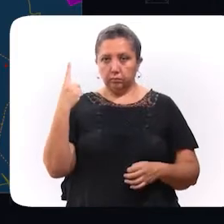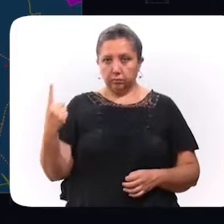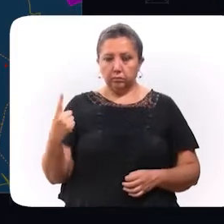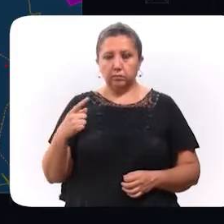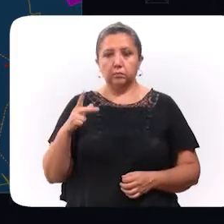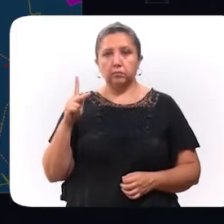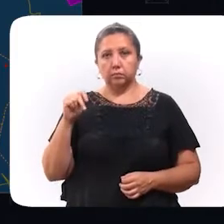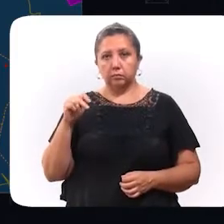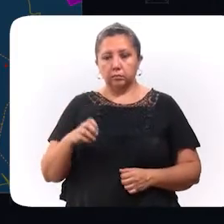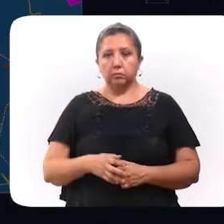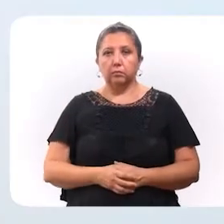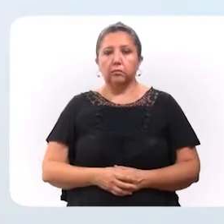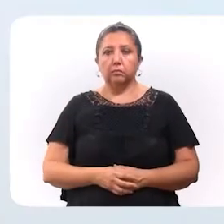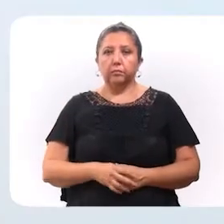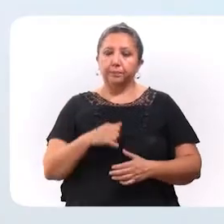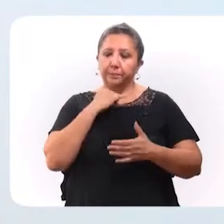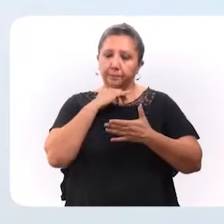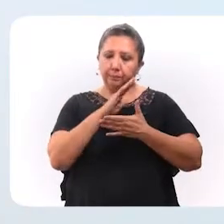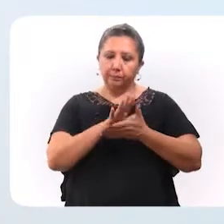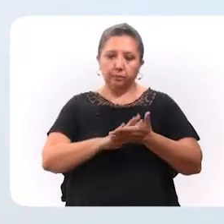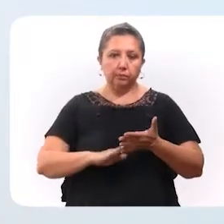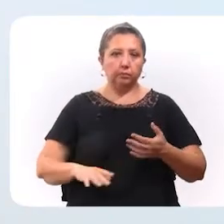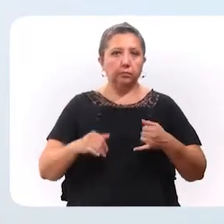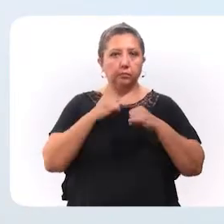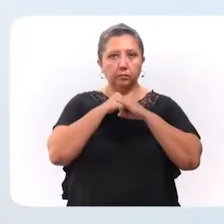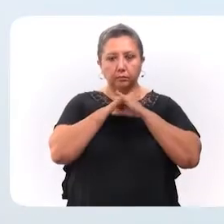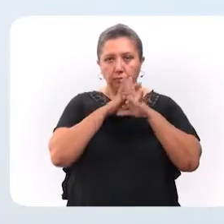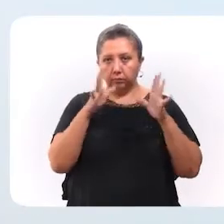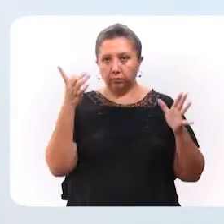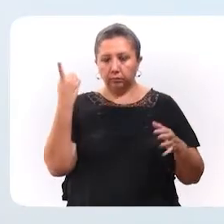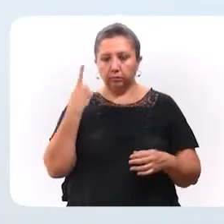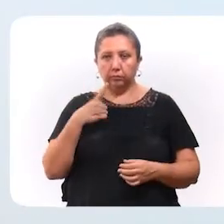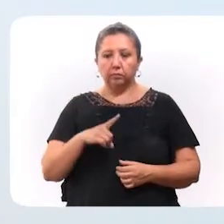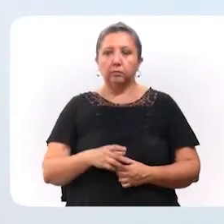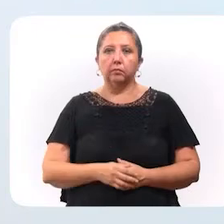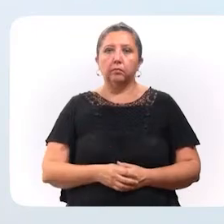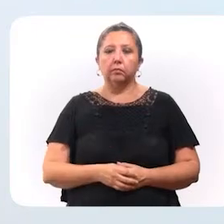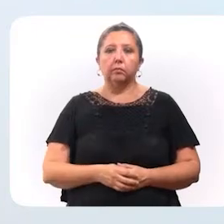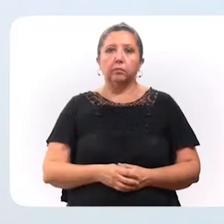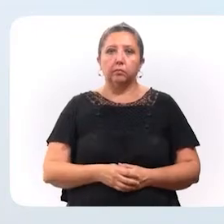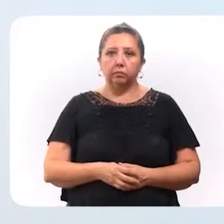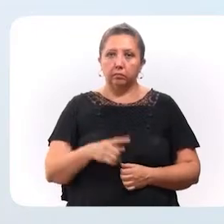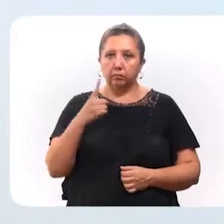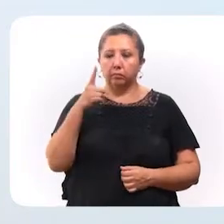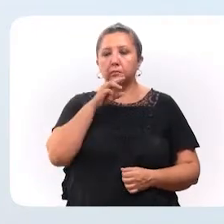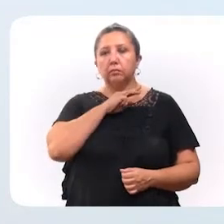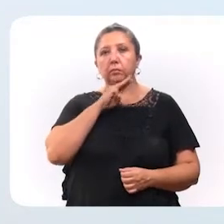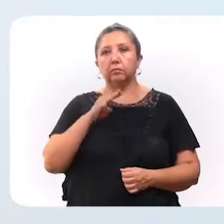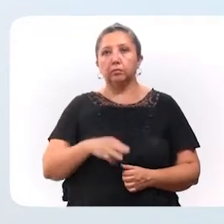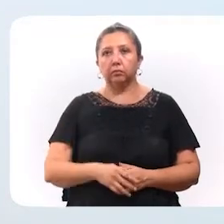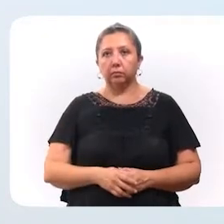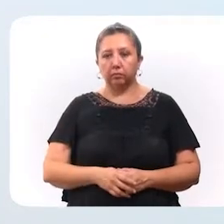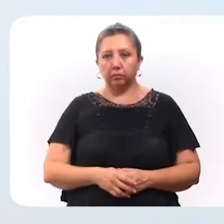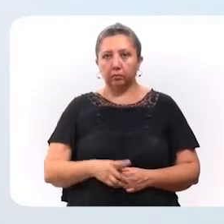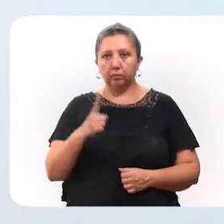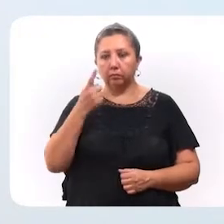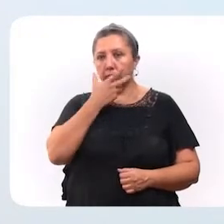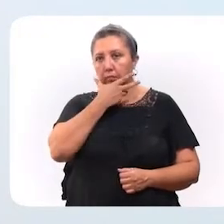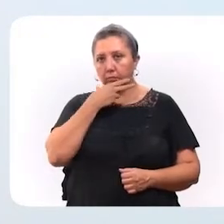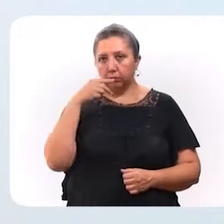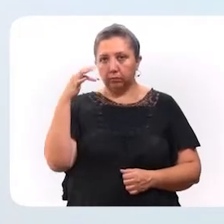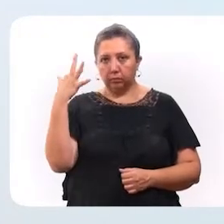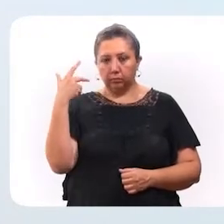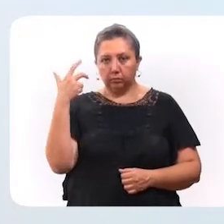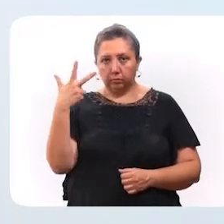11,701 en la zona poniente. Lamentablemente, en este parte médico informamos de un fallecimiento, un hombre